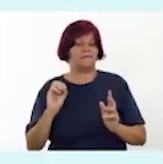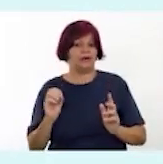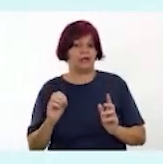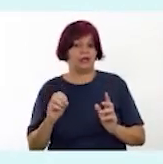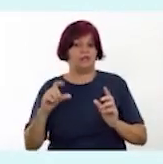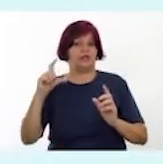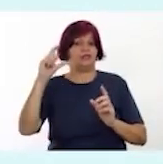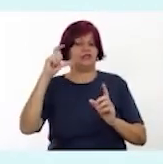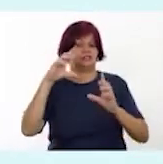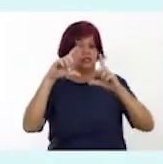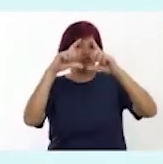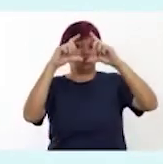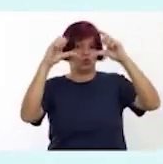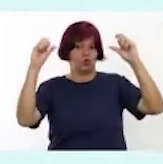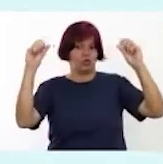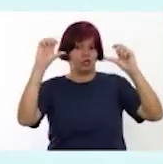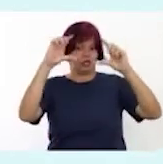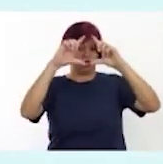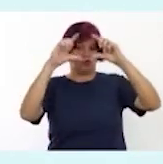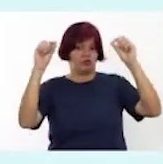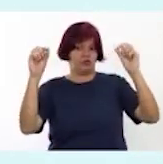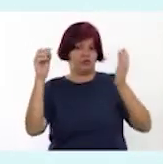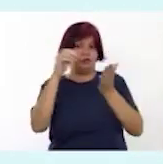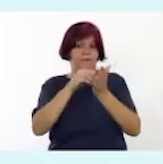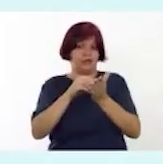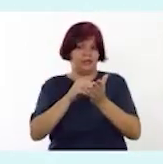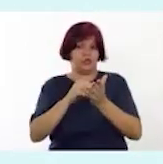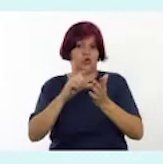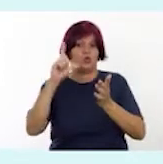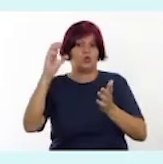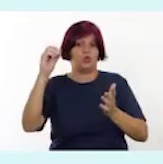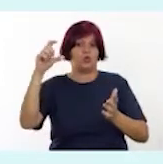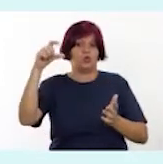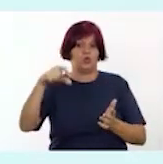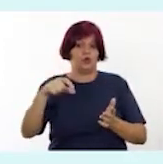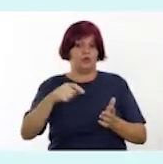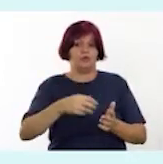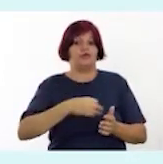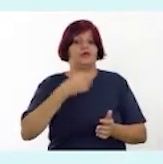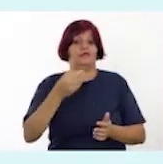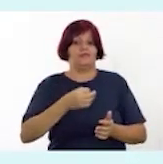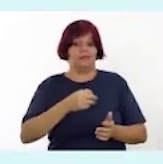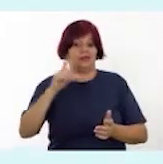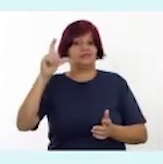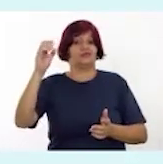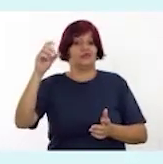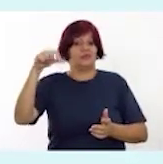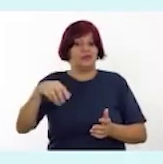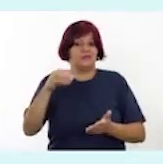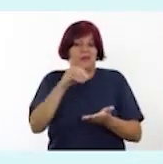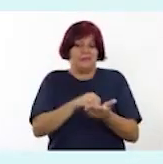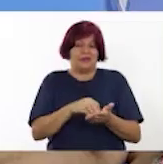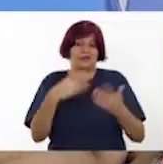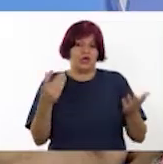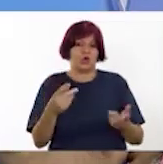una ecuación en la que aparece un logaritmo y en el argumento del logaritmo aparece al menos una